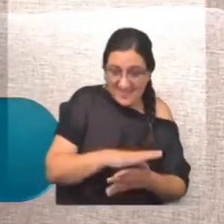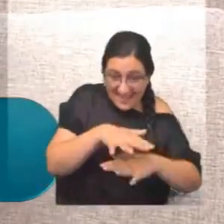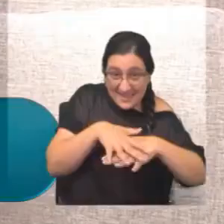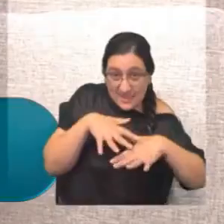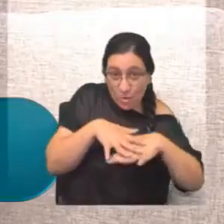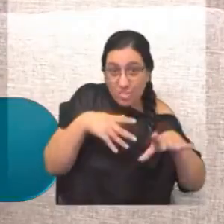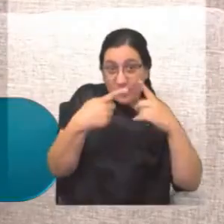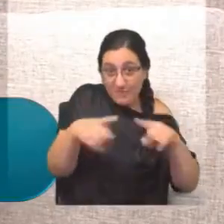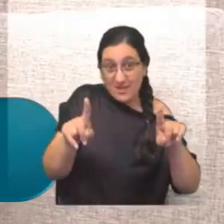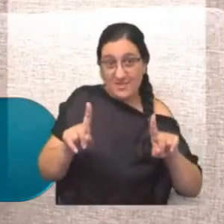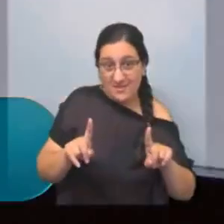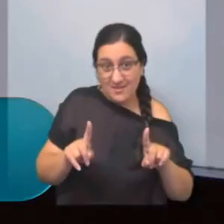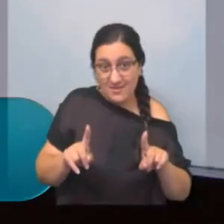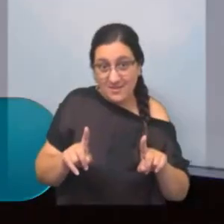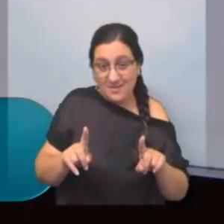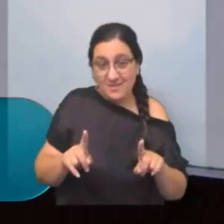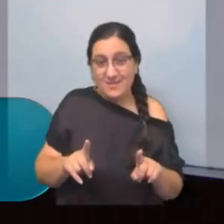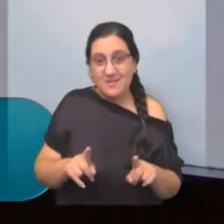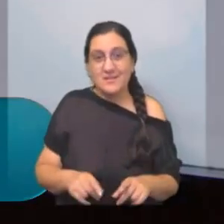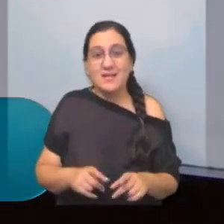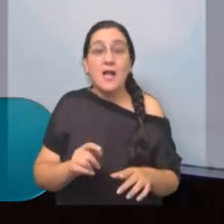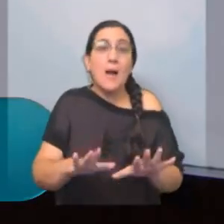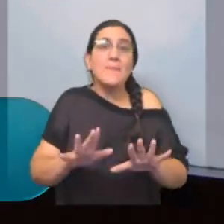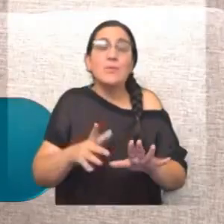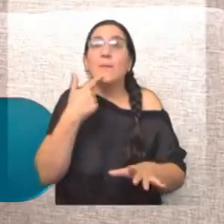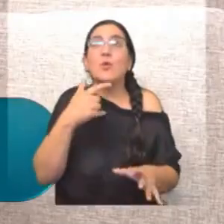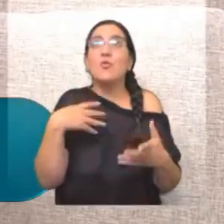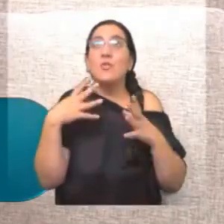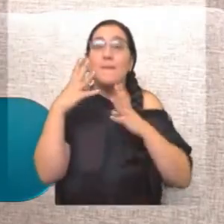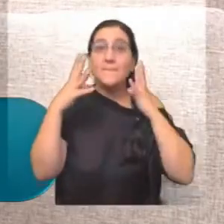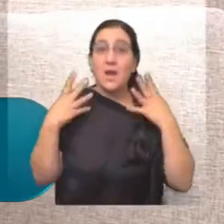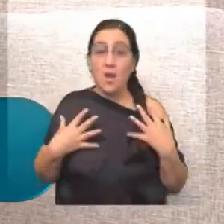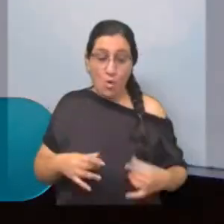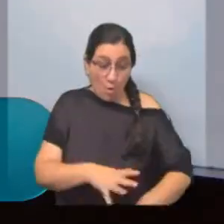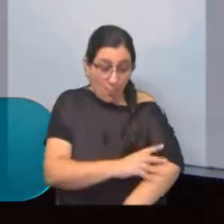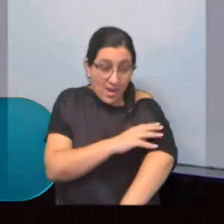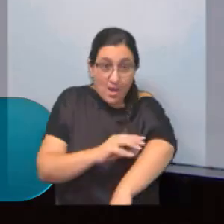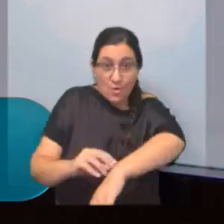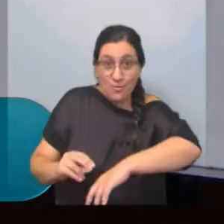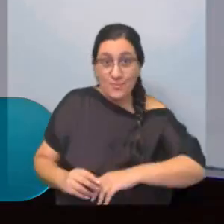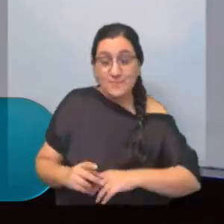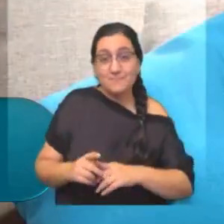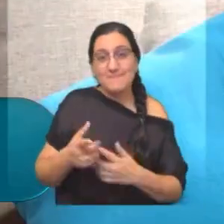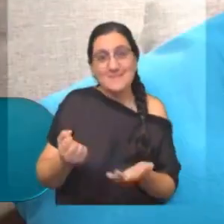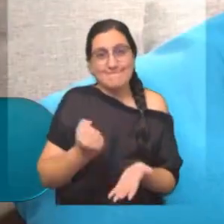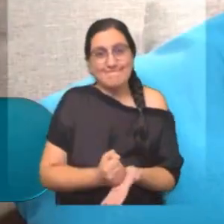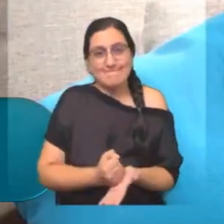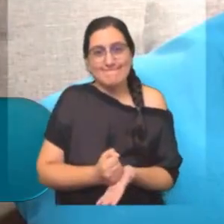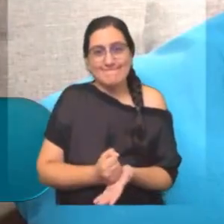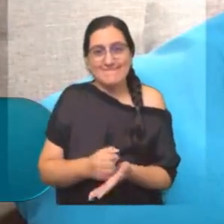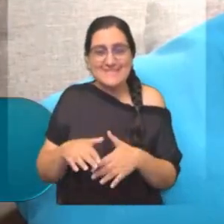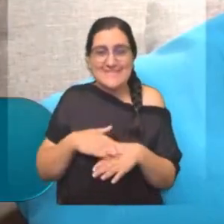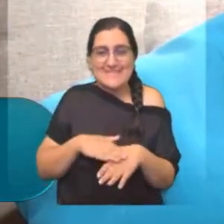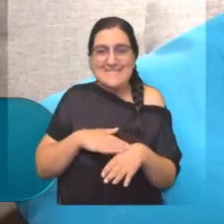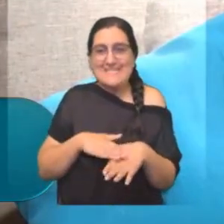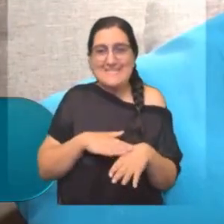Eso para capaz que también todas las lesiones. El tema de los pelos. Bueno, también puede ser con la vellosidad, pero ahí es diferente la